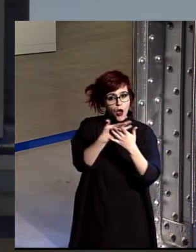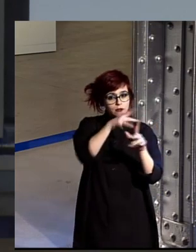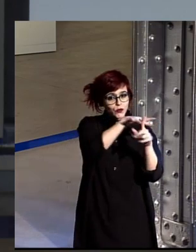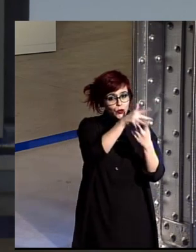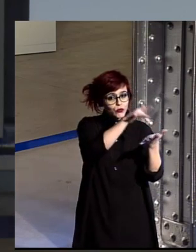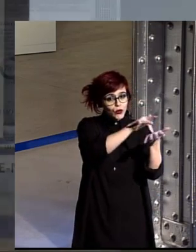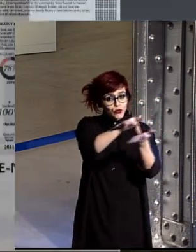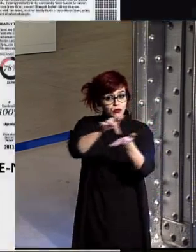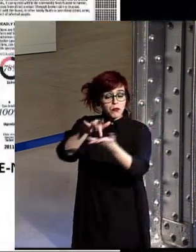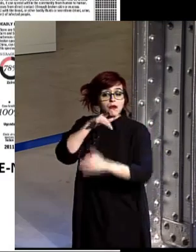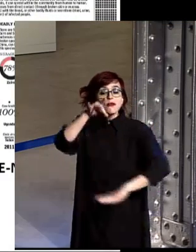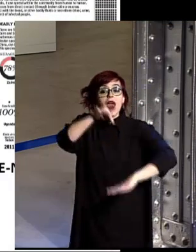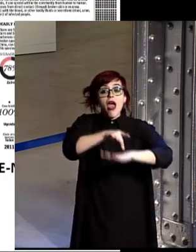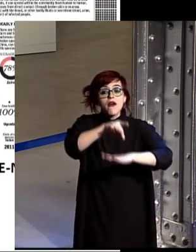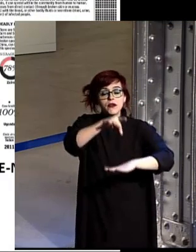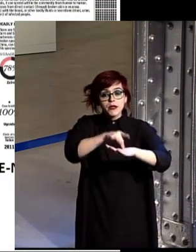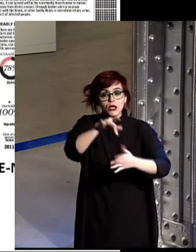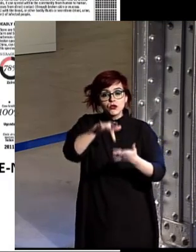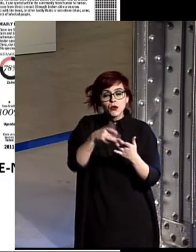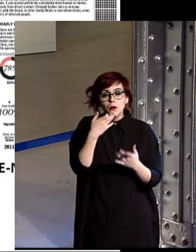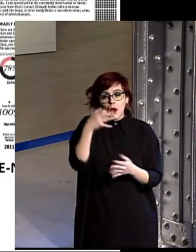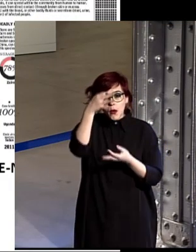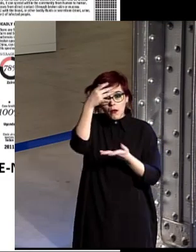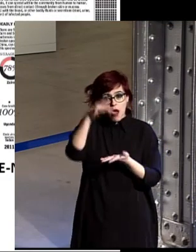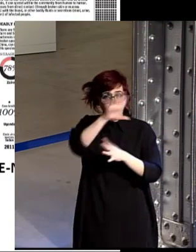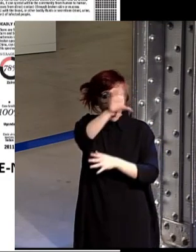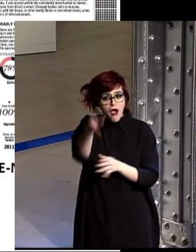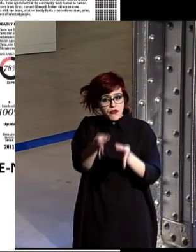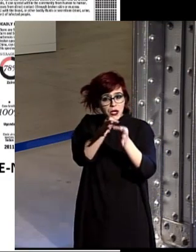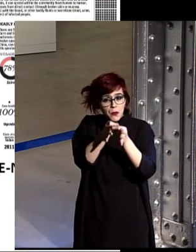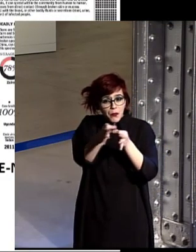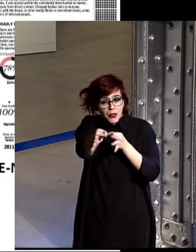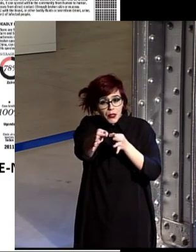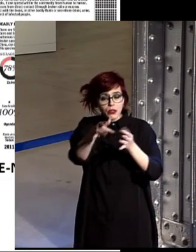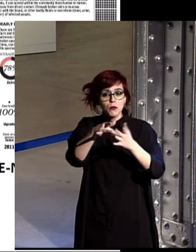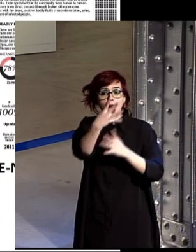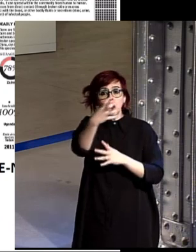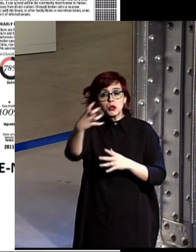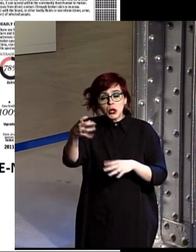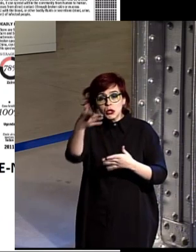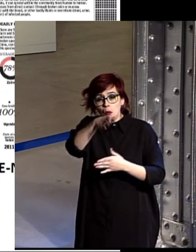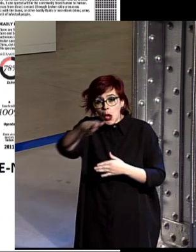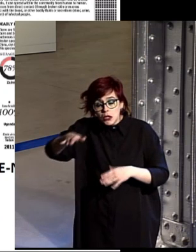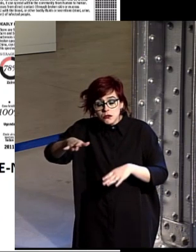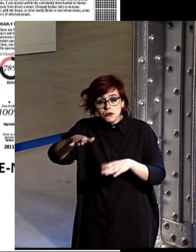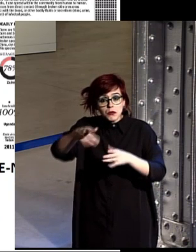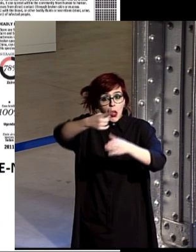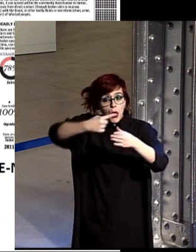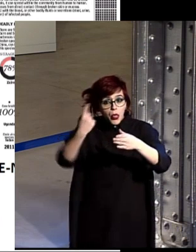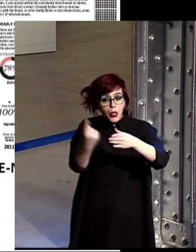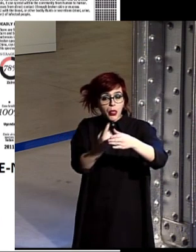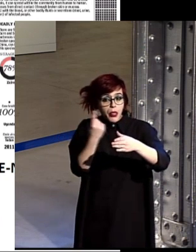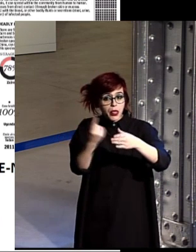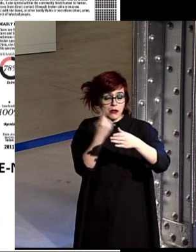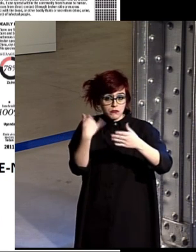cuenta que es una enfermedad pues, que ocasionalmente en alguna aldea remota africana causaba 400 bajas, no salía de ahí, porque es lo que tiene